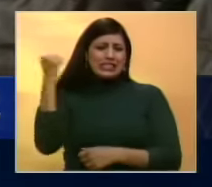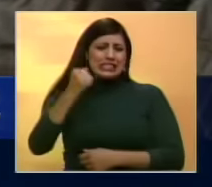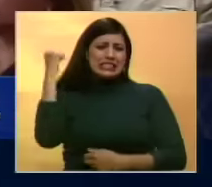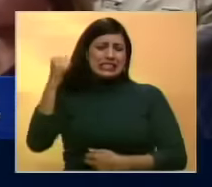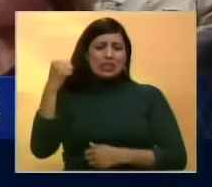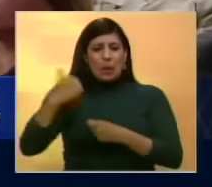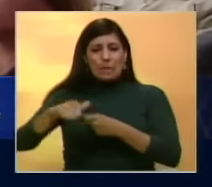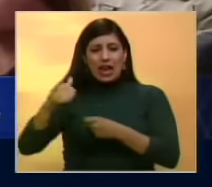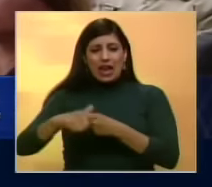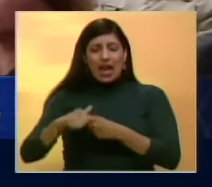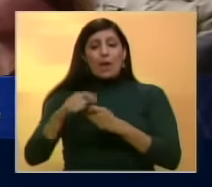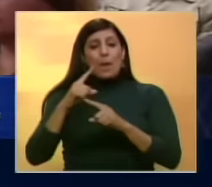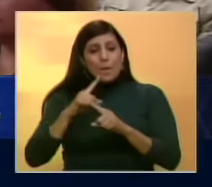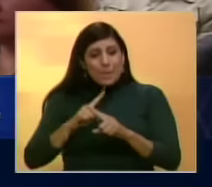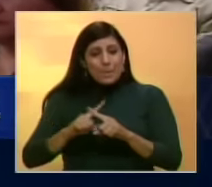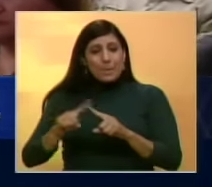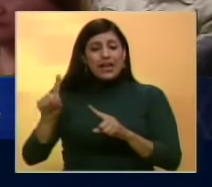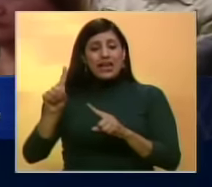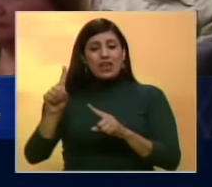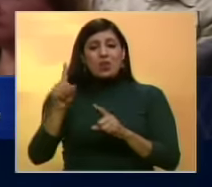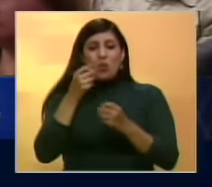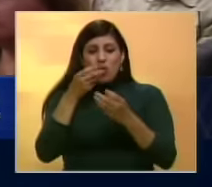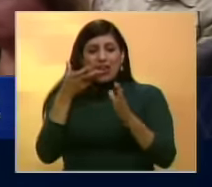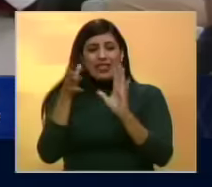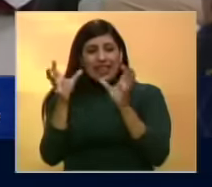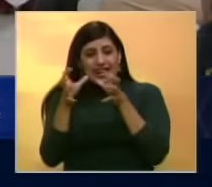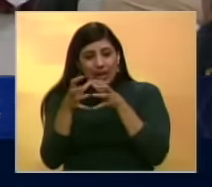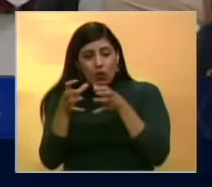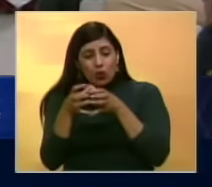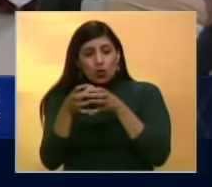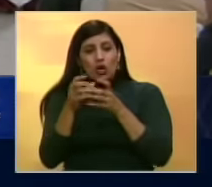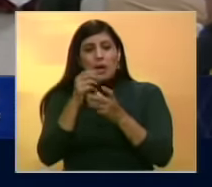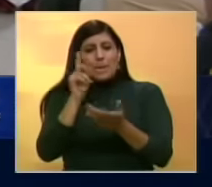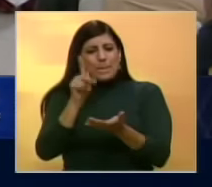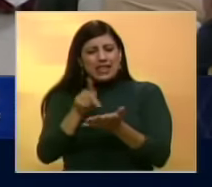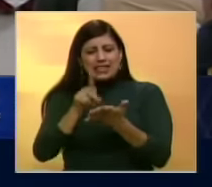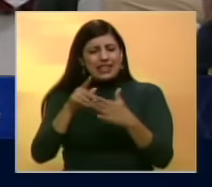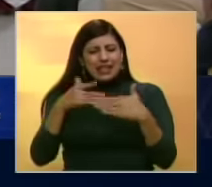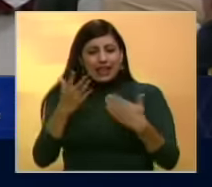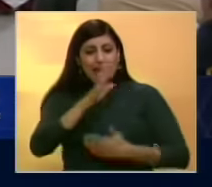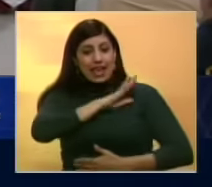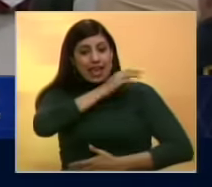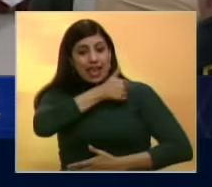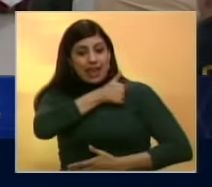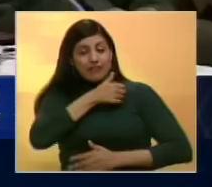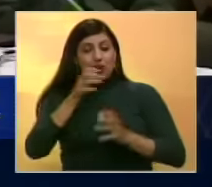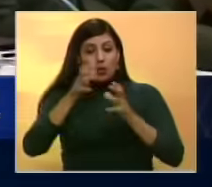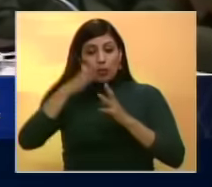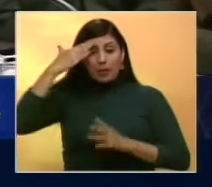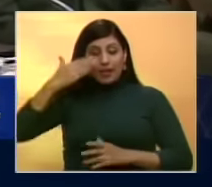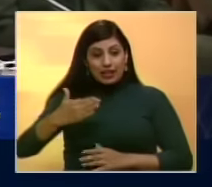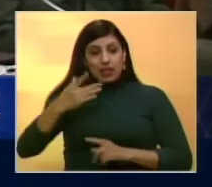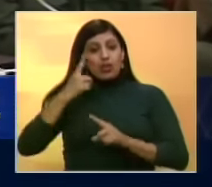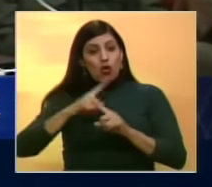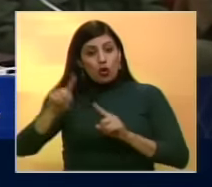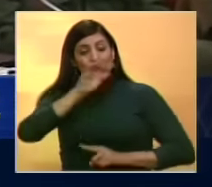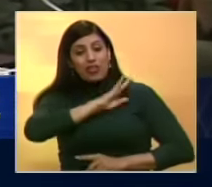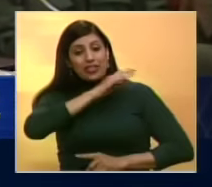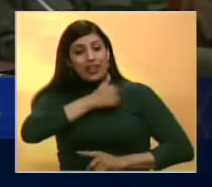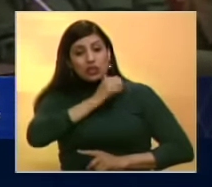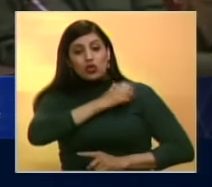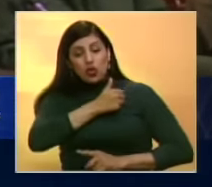que no es la solución al tema de la inseguridad destacó que en la reunión en la que estuvieron presentes los jefes de la Sodi y redy además de los directores de